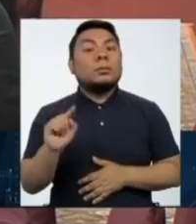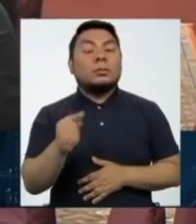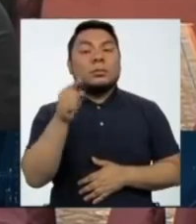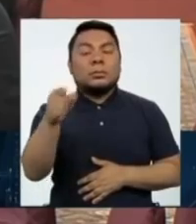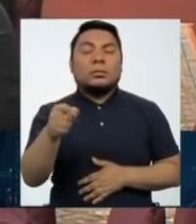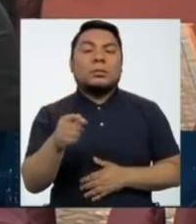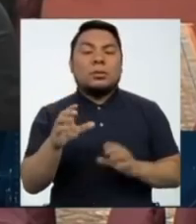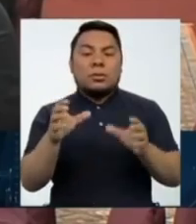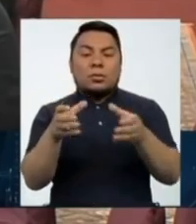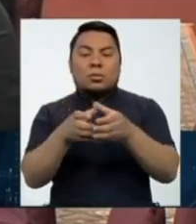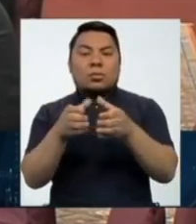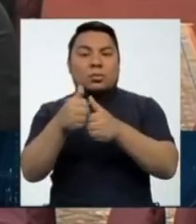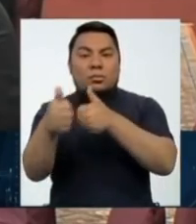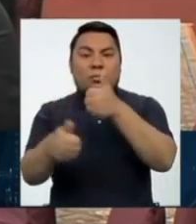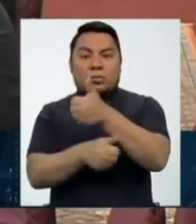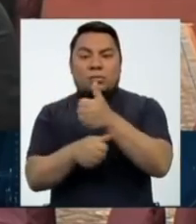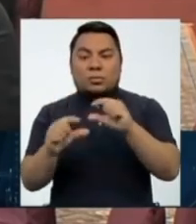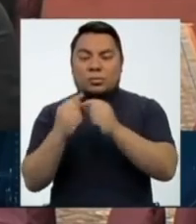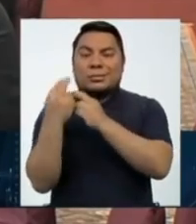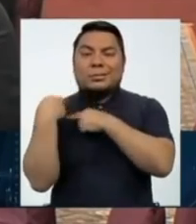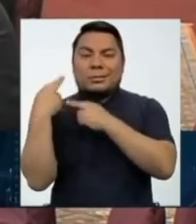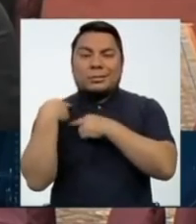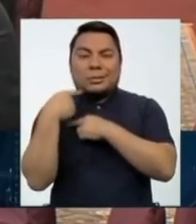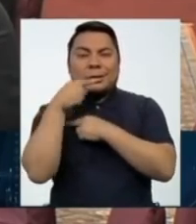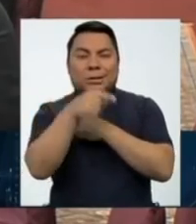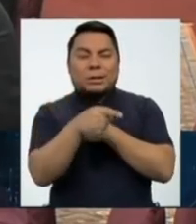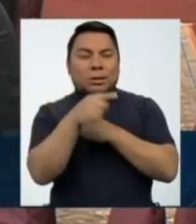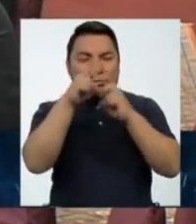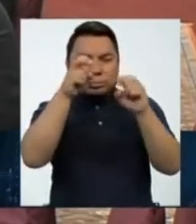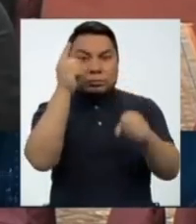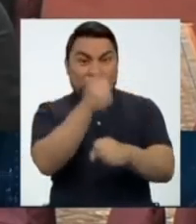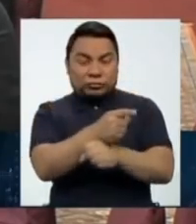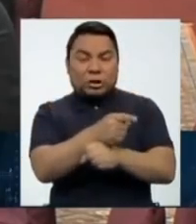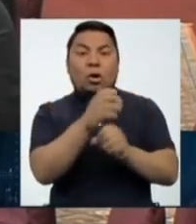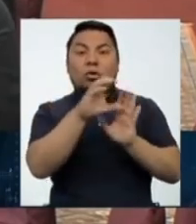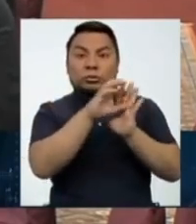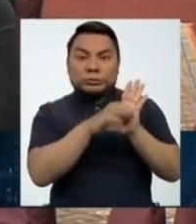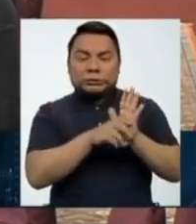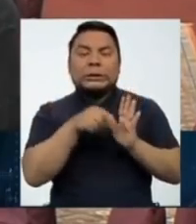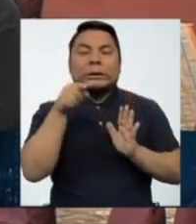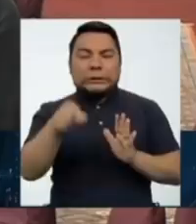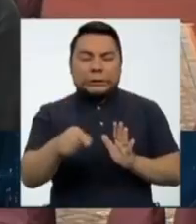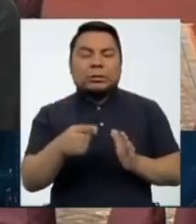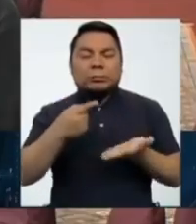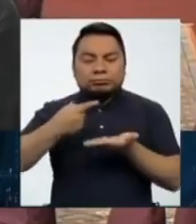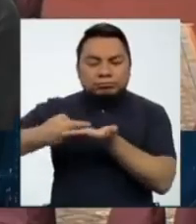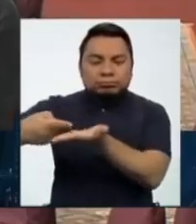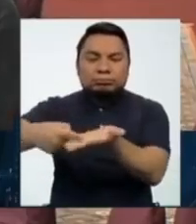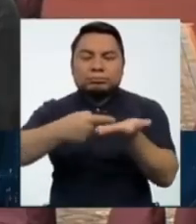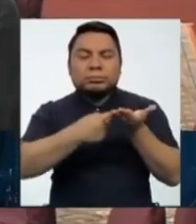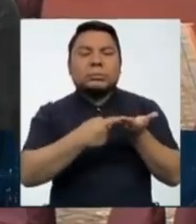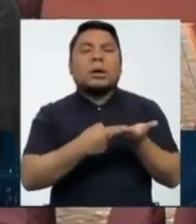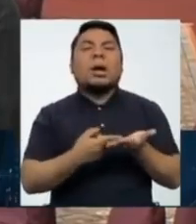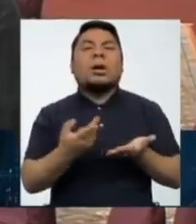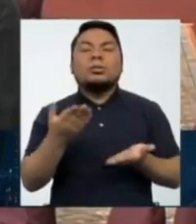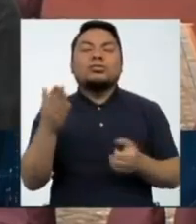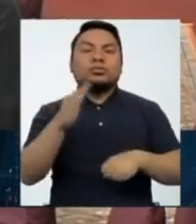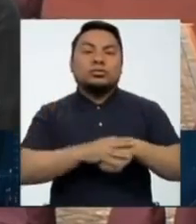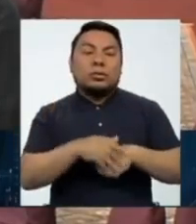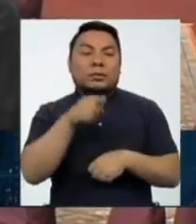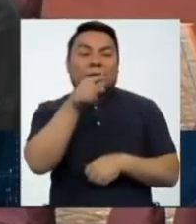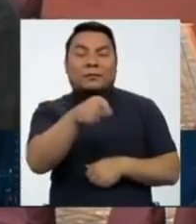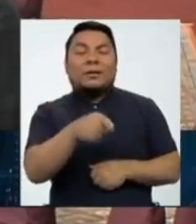de Acusaciones Constitucionales aprobó por mayoría rechazar la acusación por infracción constitucional en contra del congresista